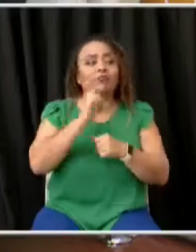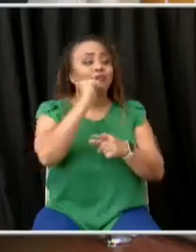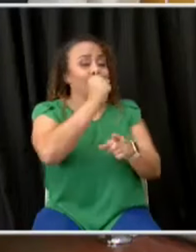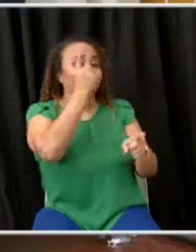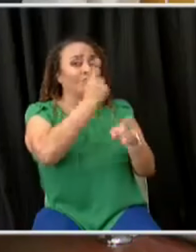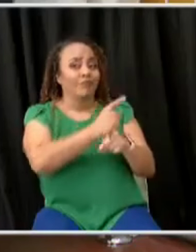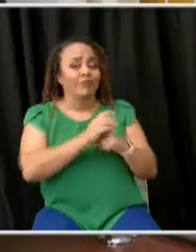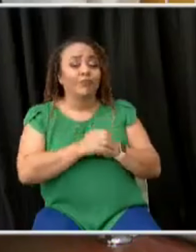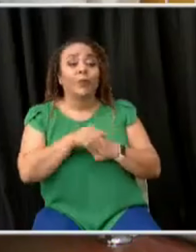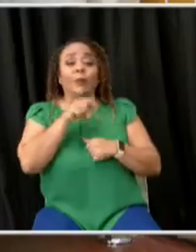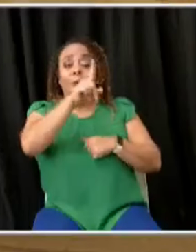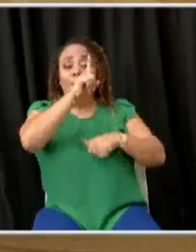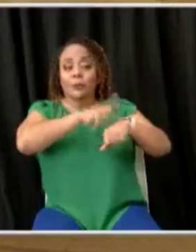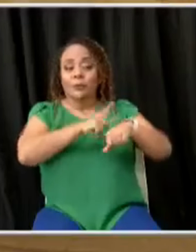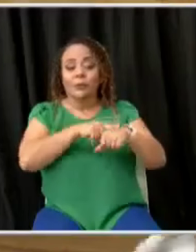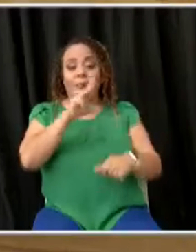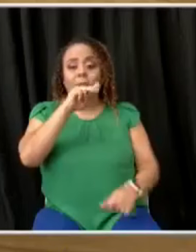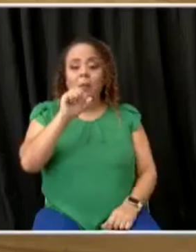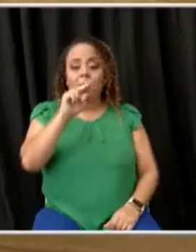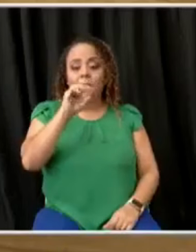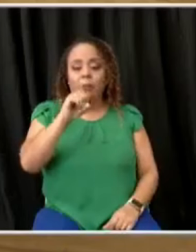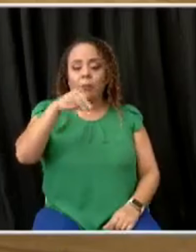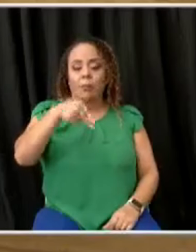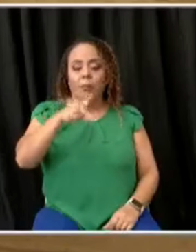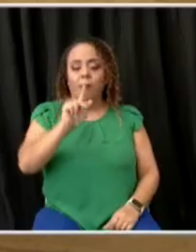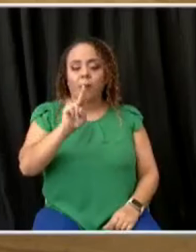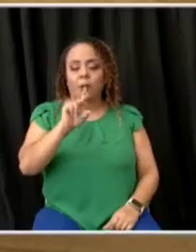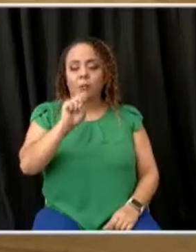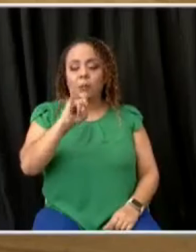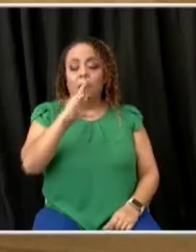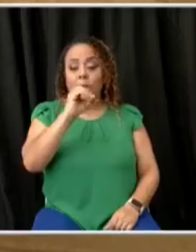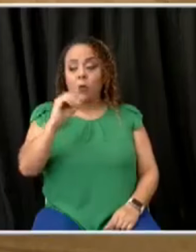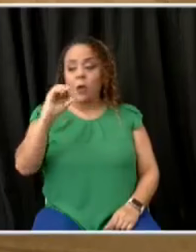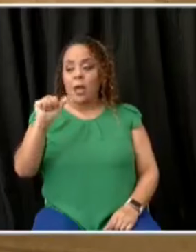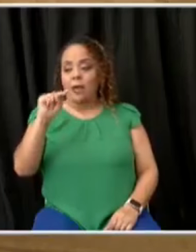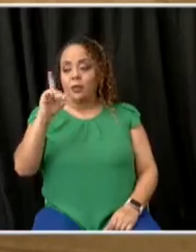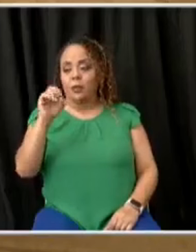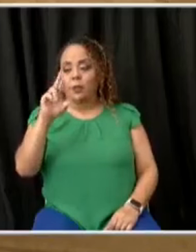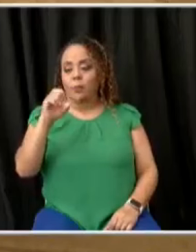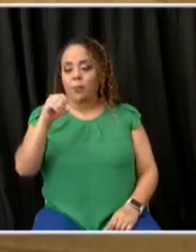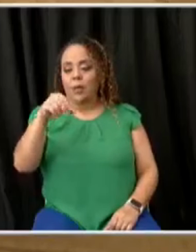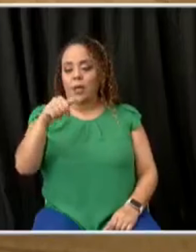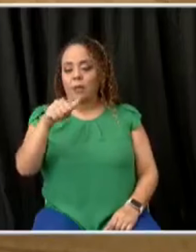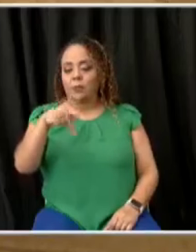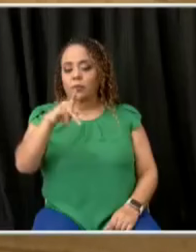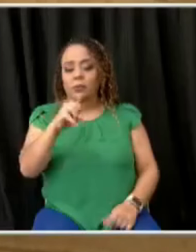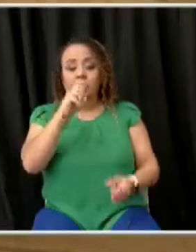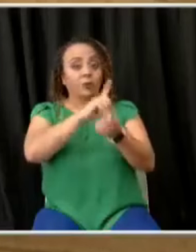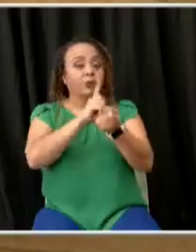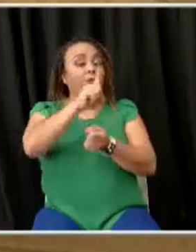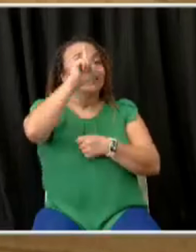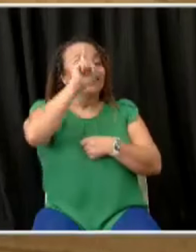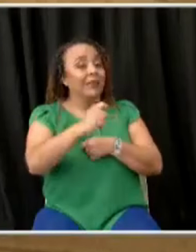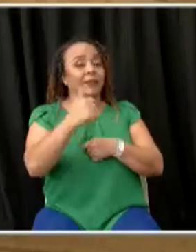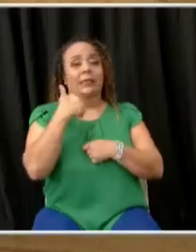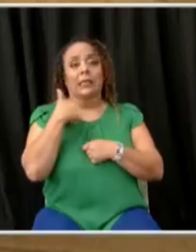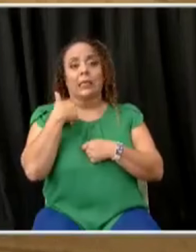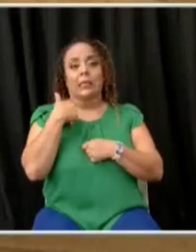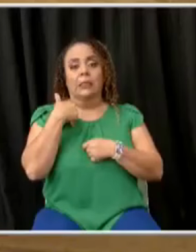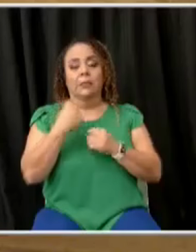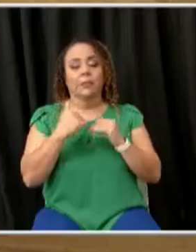si usted está en un periodo de menopausia o andropausia, el doctor nos dice debe de tener